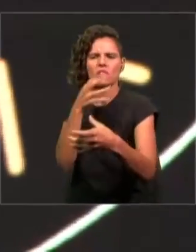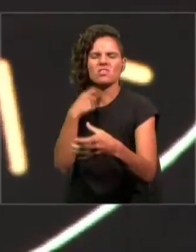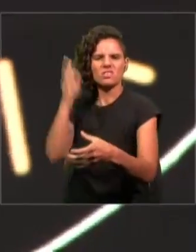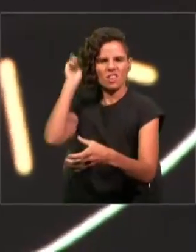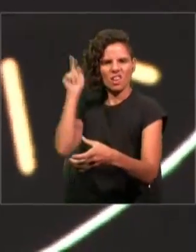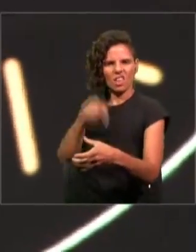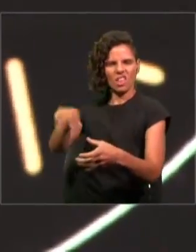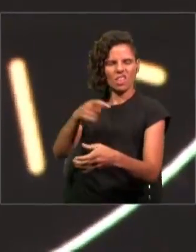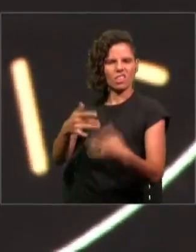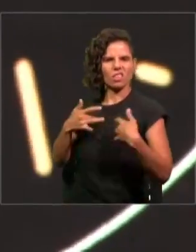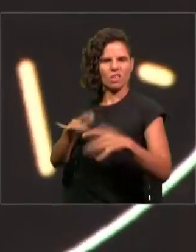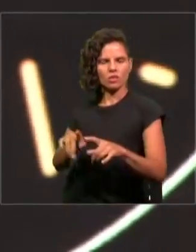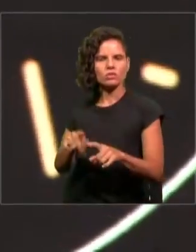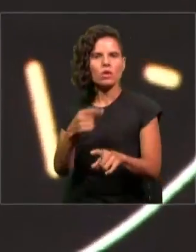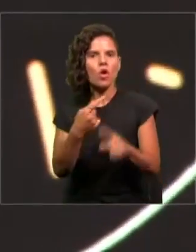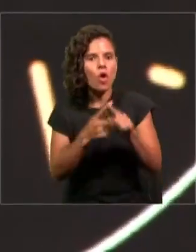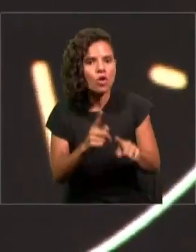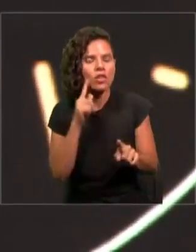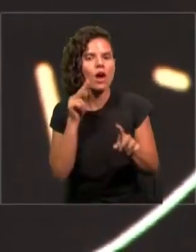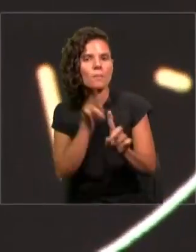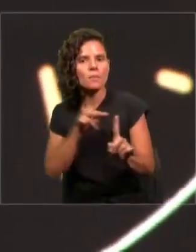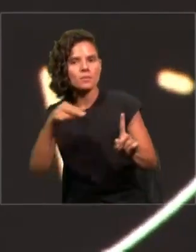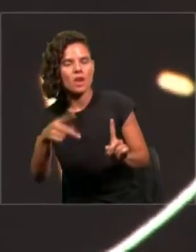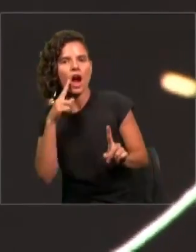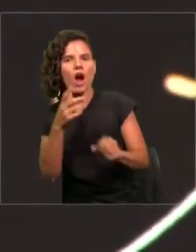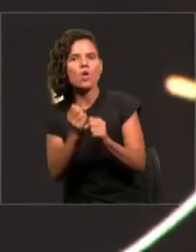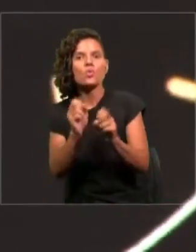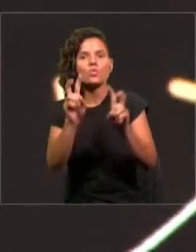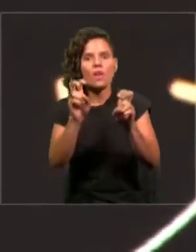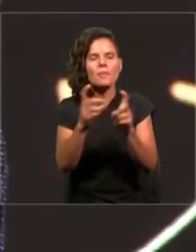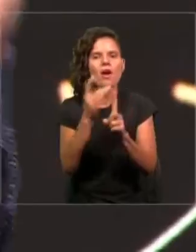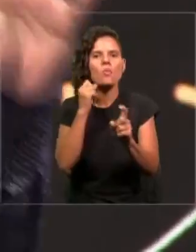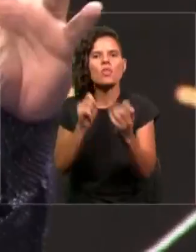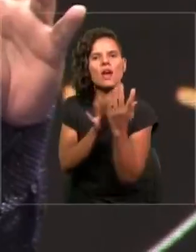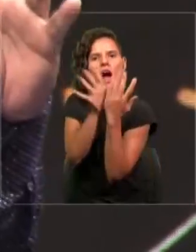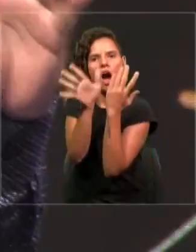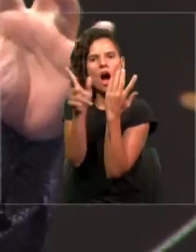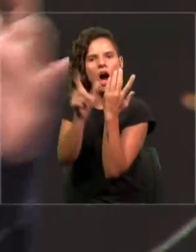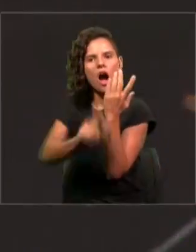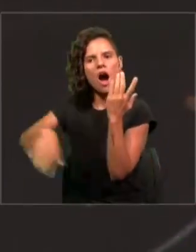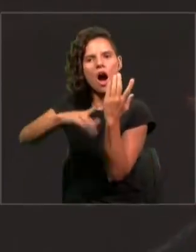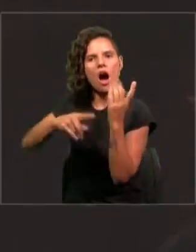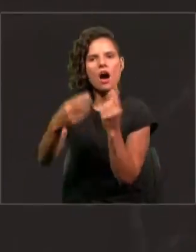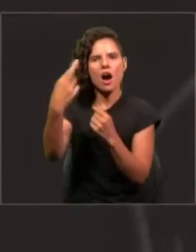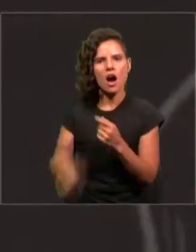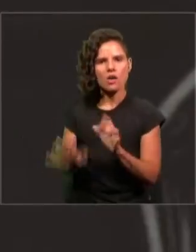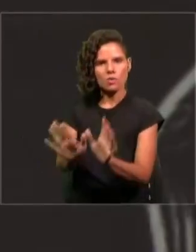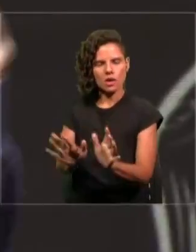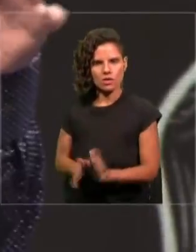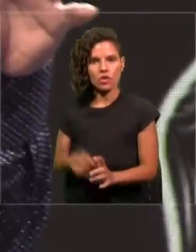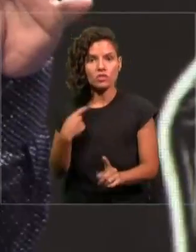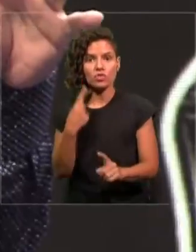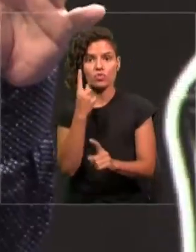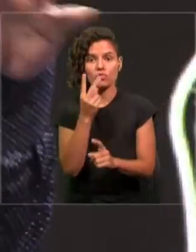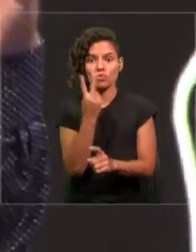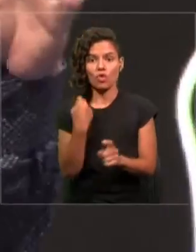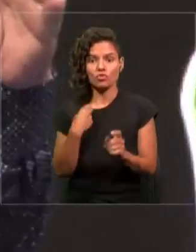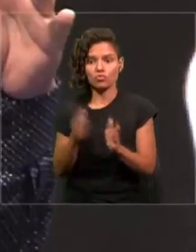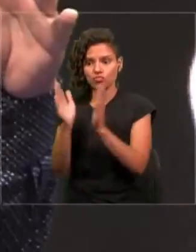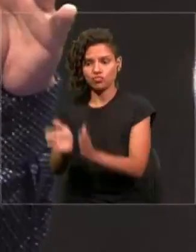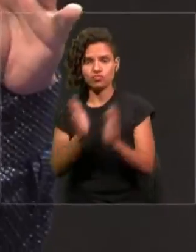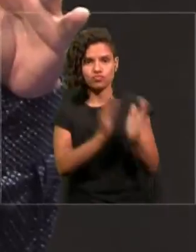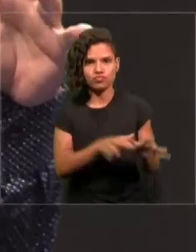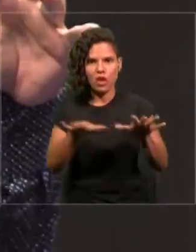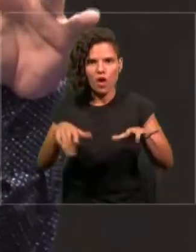que va a ser el concepto de araucano, ¿no? Y en esas dos categorías, ¿no? Buscó y busca hoy